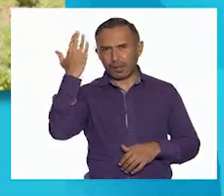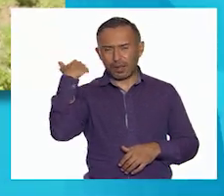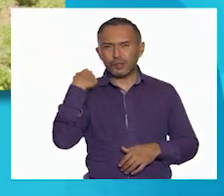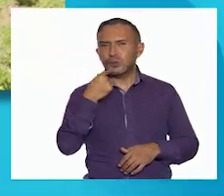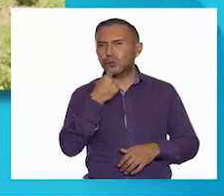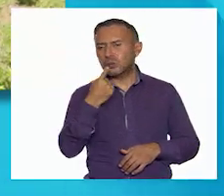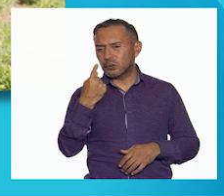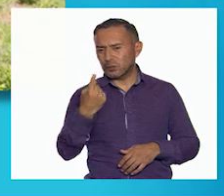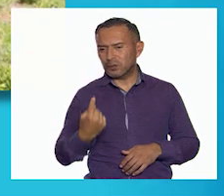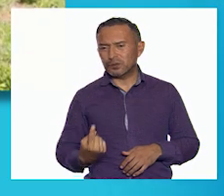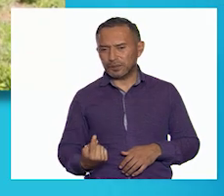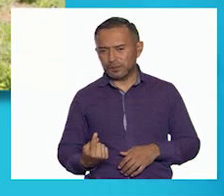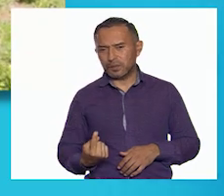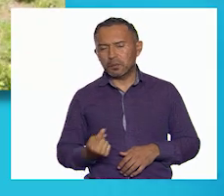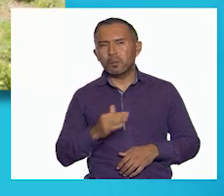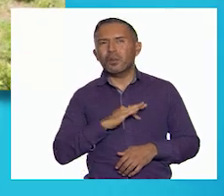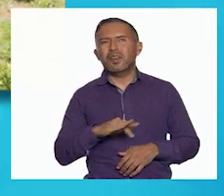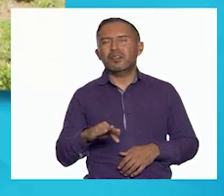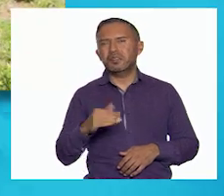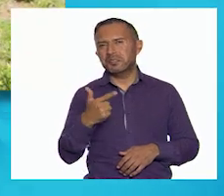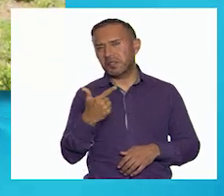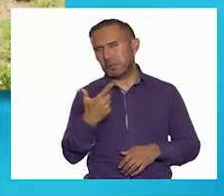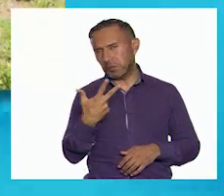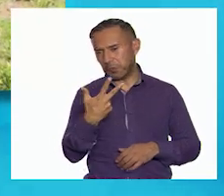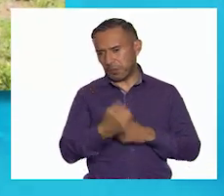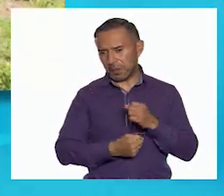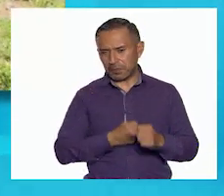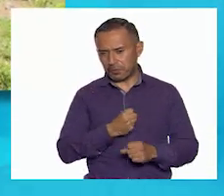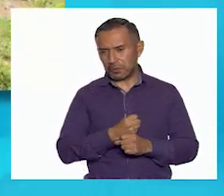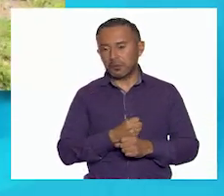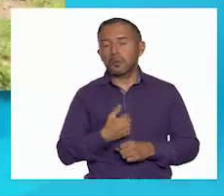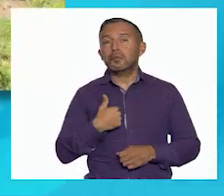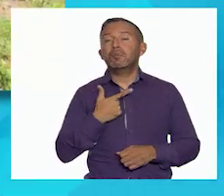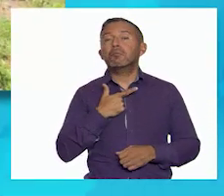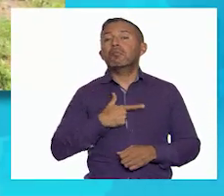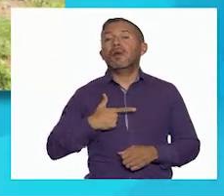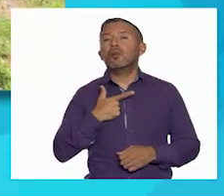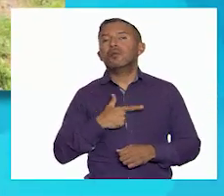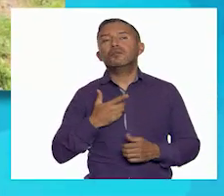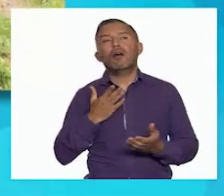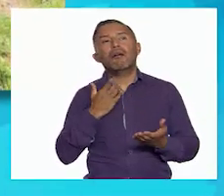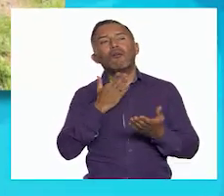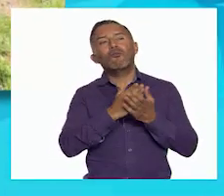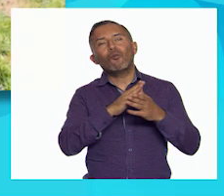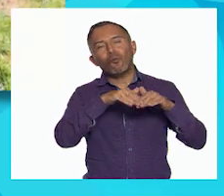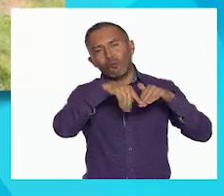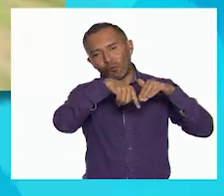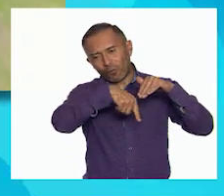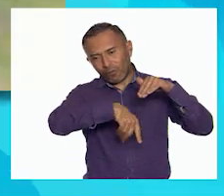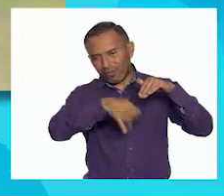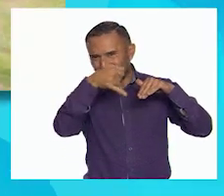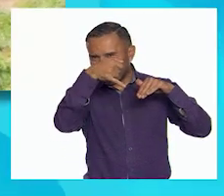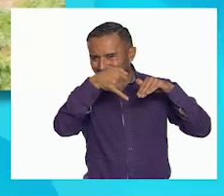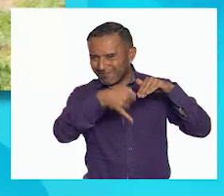chico, que unos 7, 8 años, me gustaba ir a las barrancas en las bajadas de agua, porque